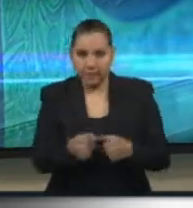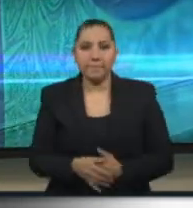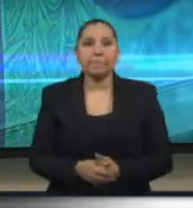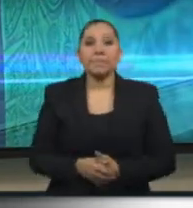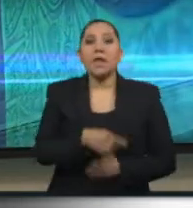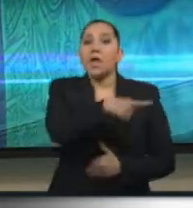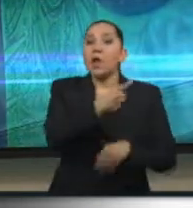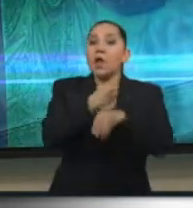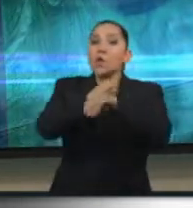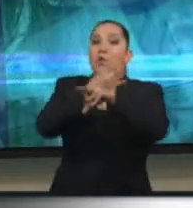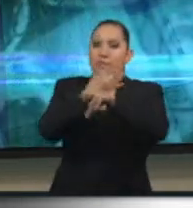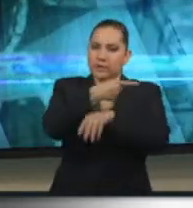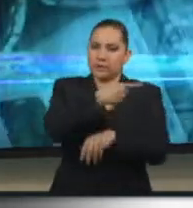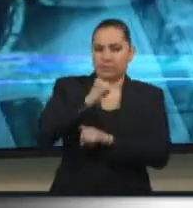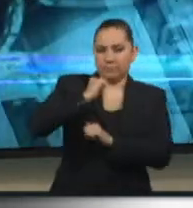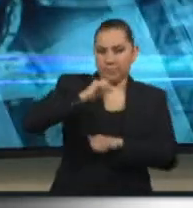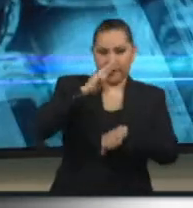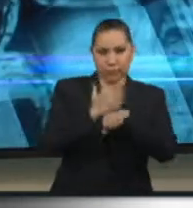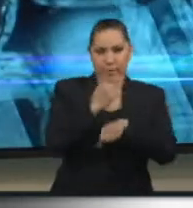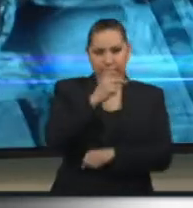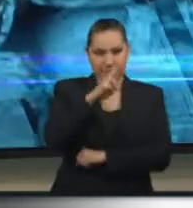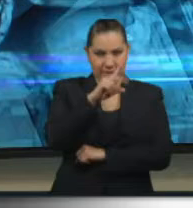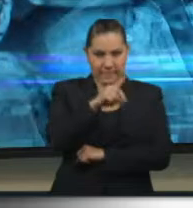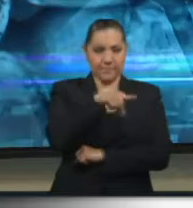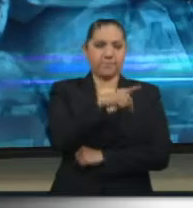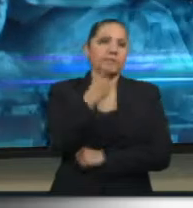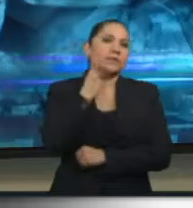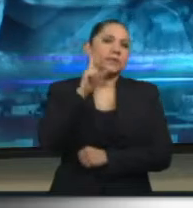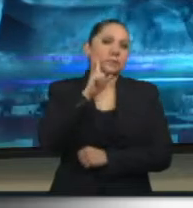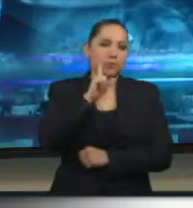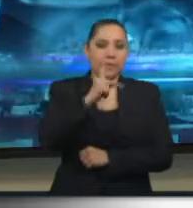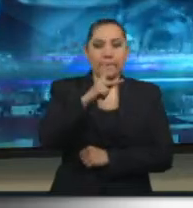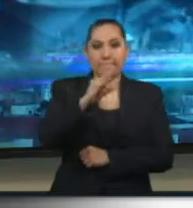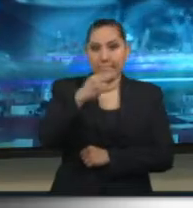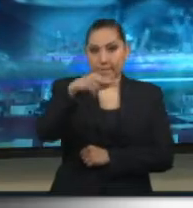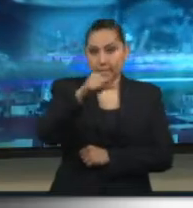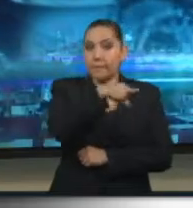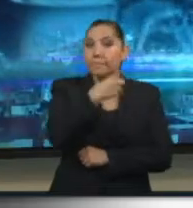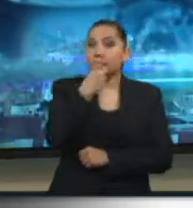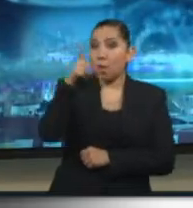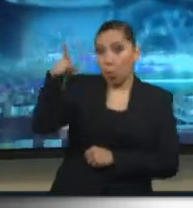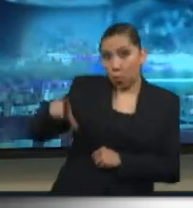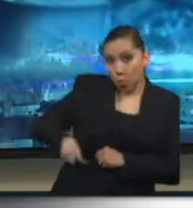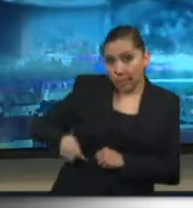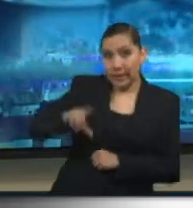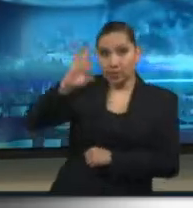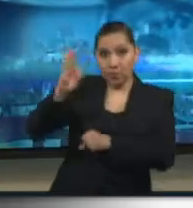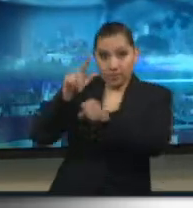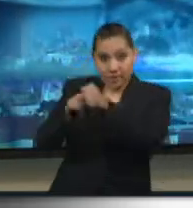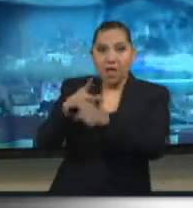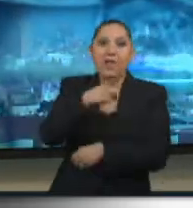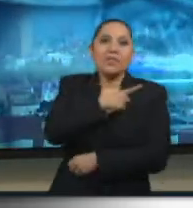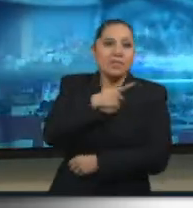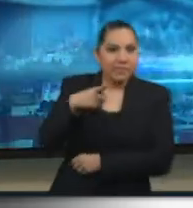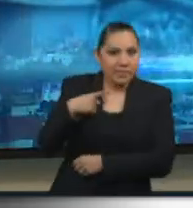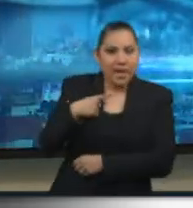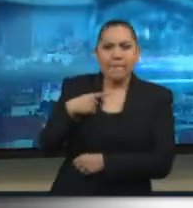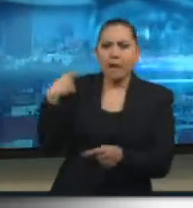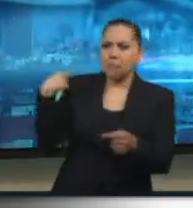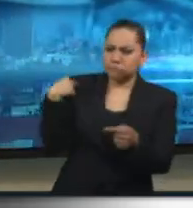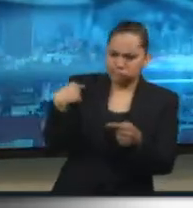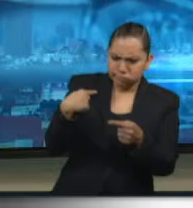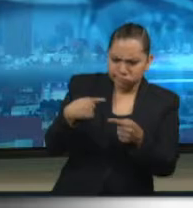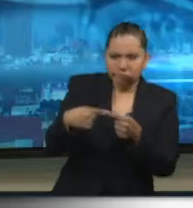diputada Verónica Juárez Piña, aseveró que el Ejecutivo Federal debe corregir el rumbo para lograr la efectiva coordinación de todas